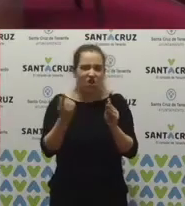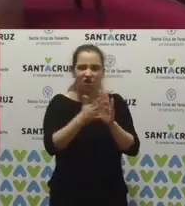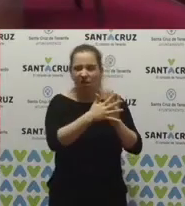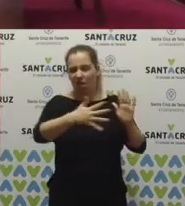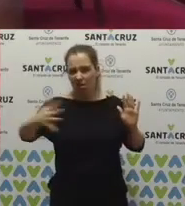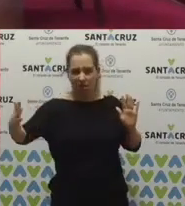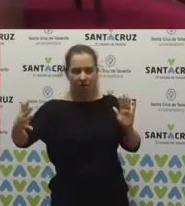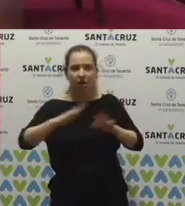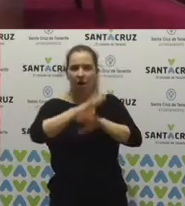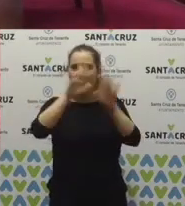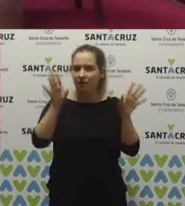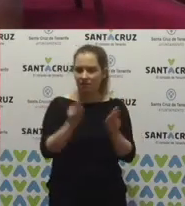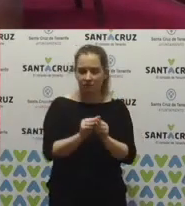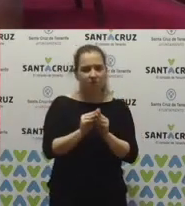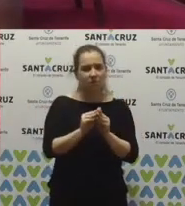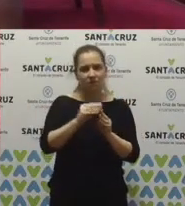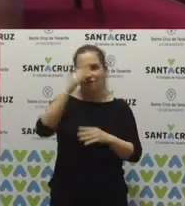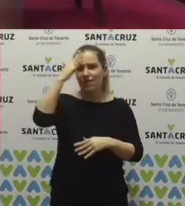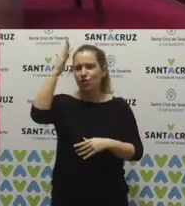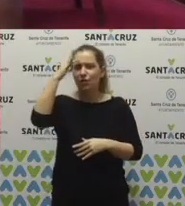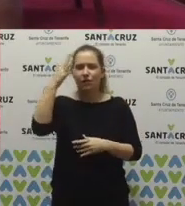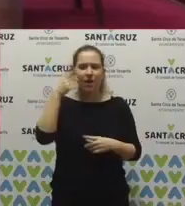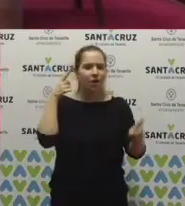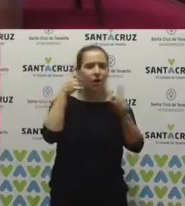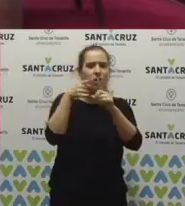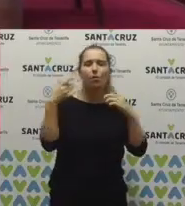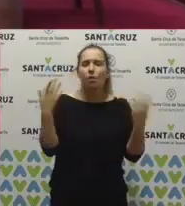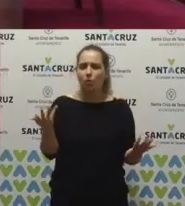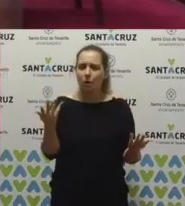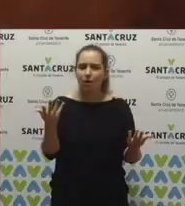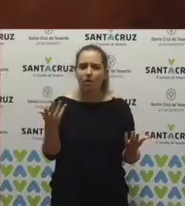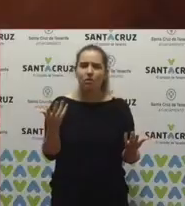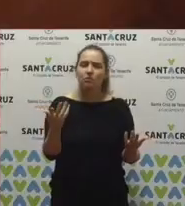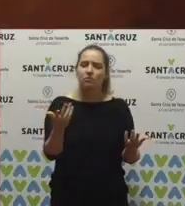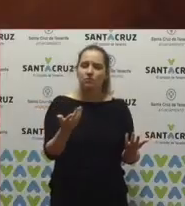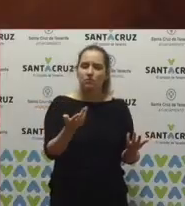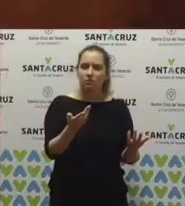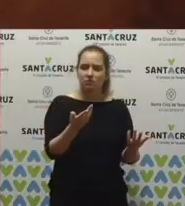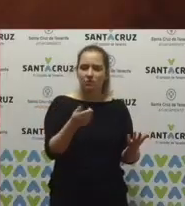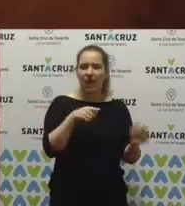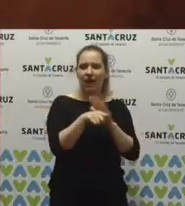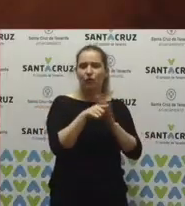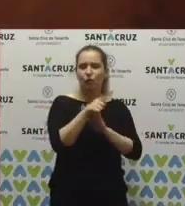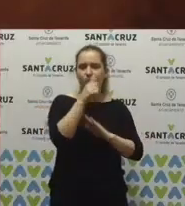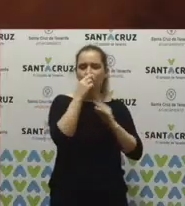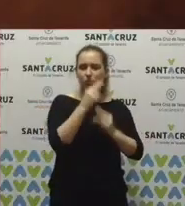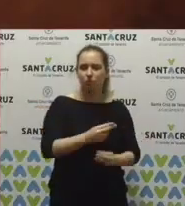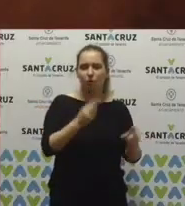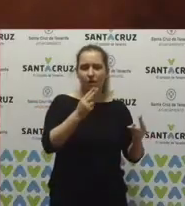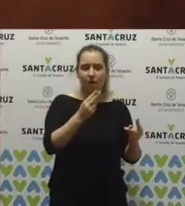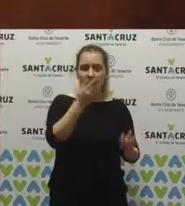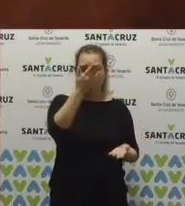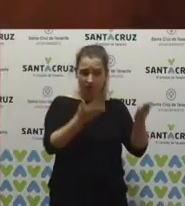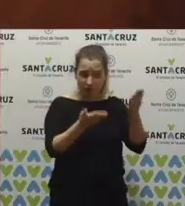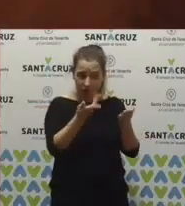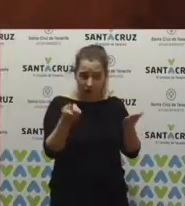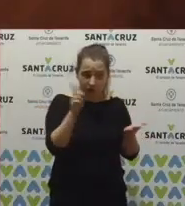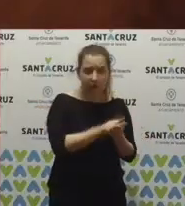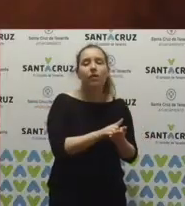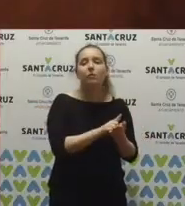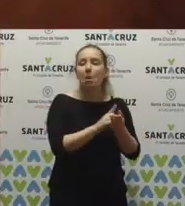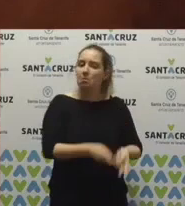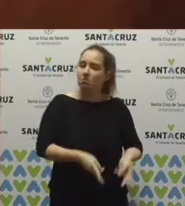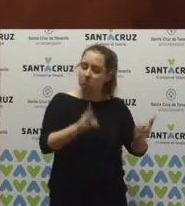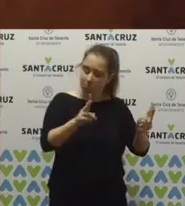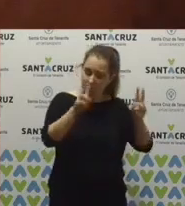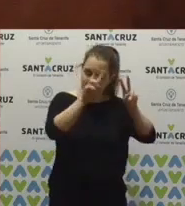filosofía que hay que volver a reevaluar la gestión pública que se reevalúe y como